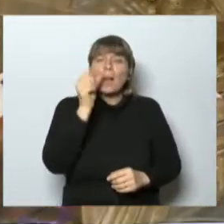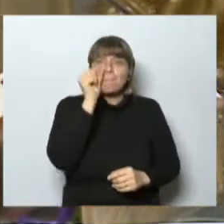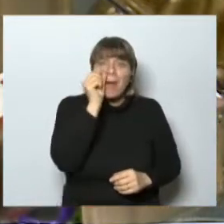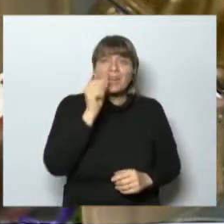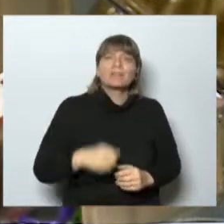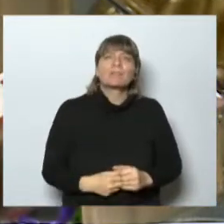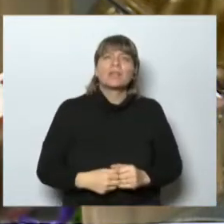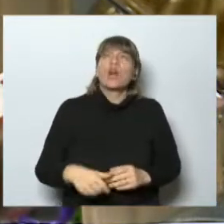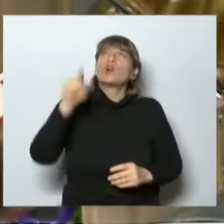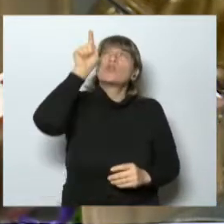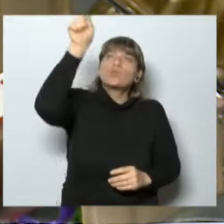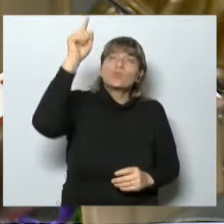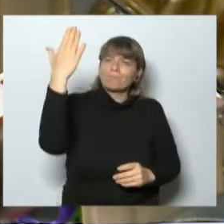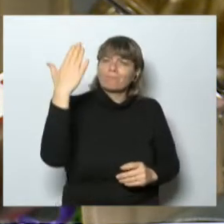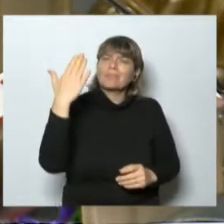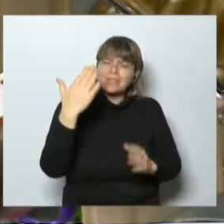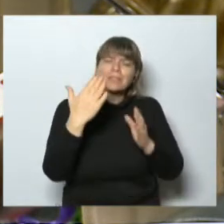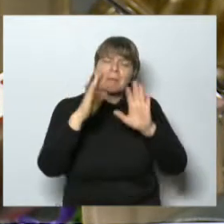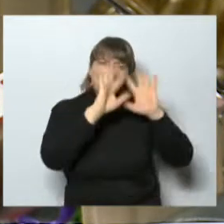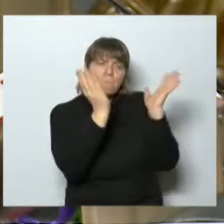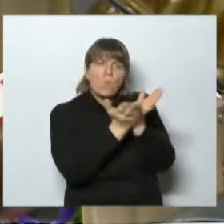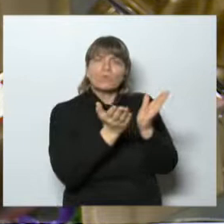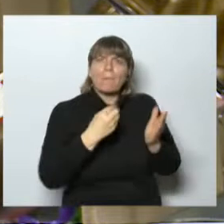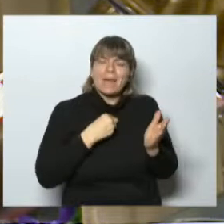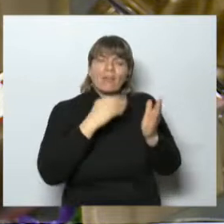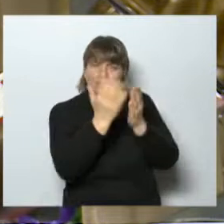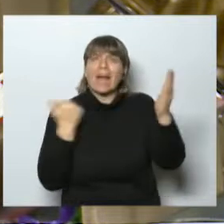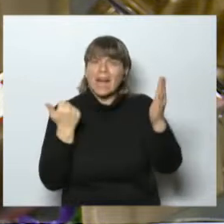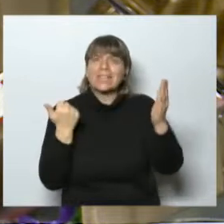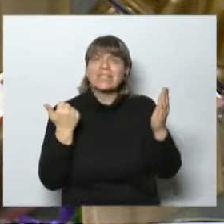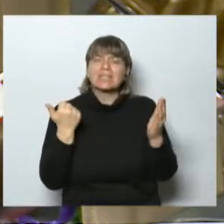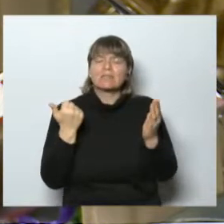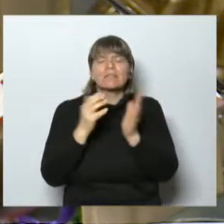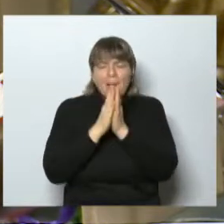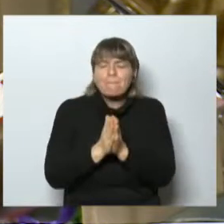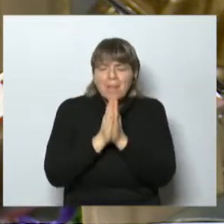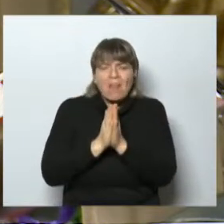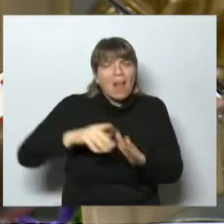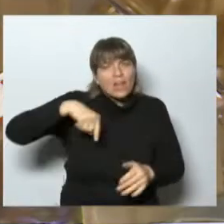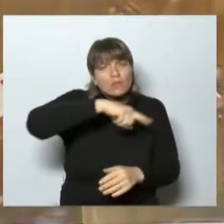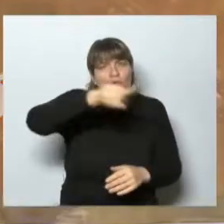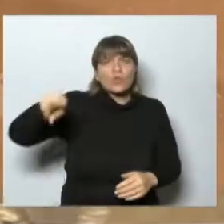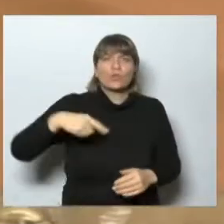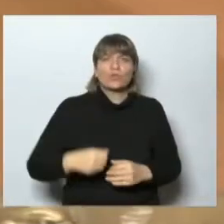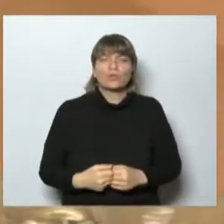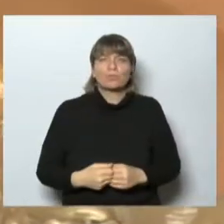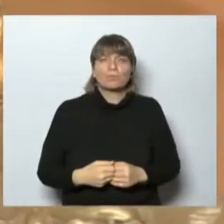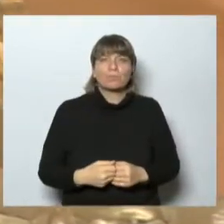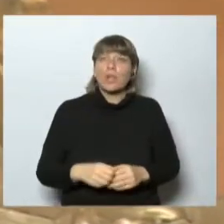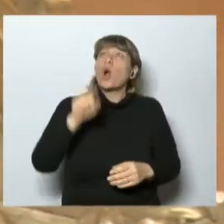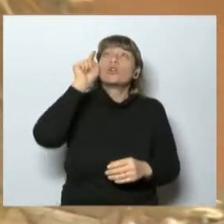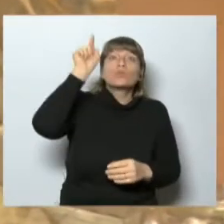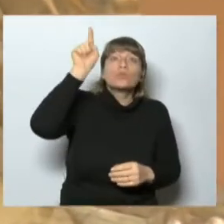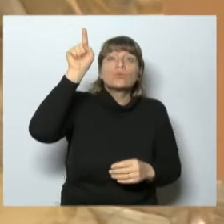del Padre, tú que quitas el pecado del mundo, ten piedad de nosotros. Tú